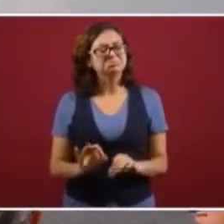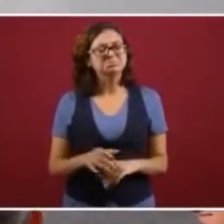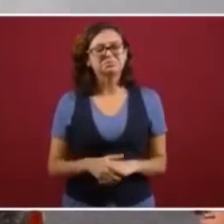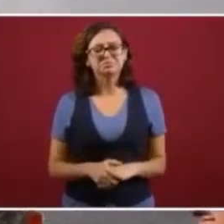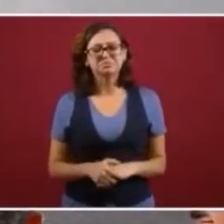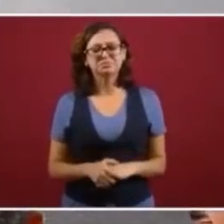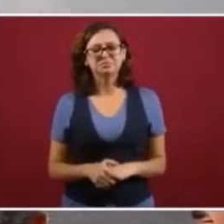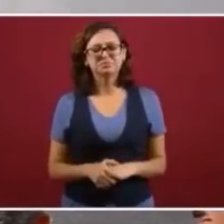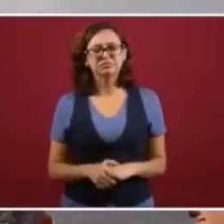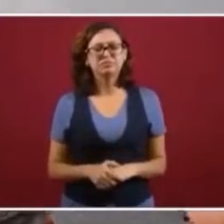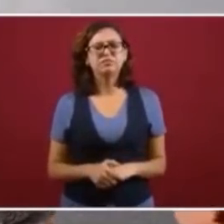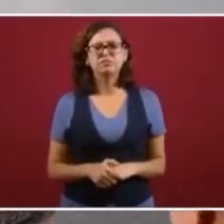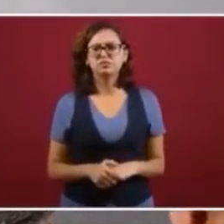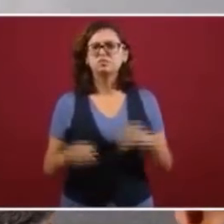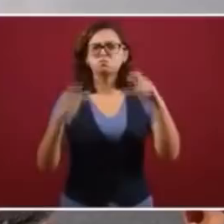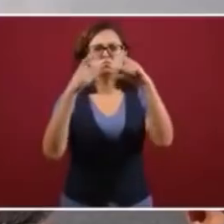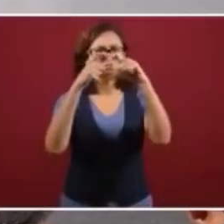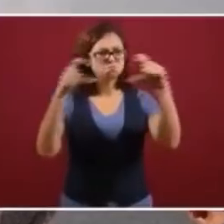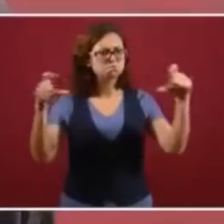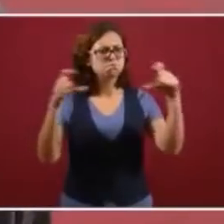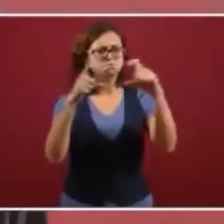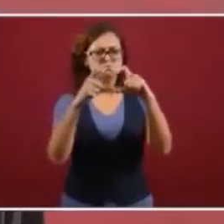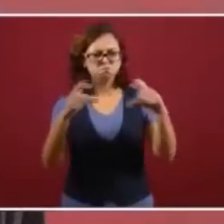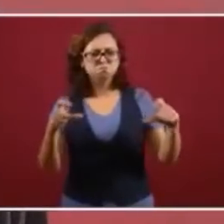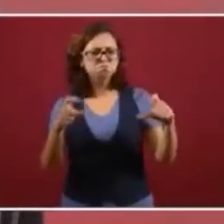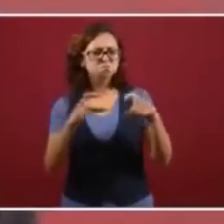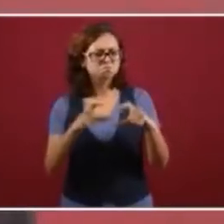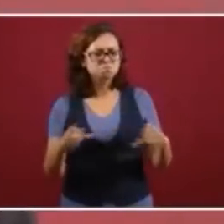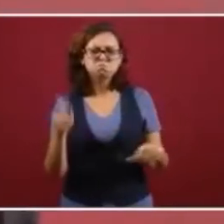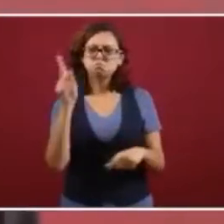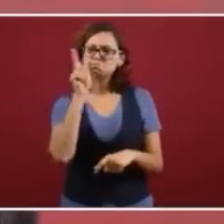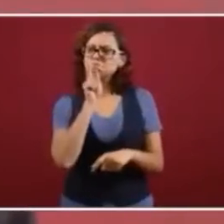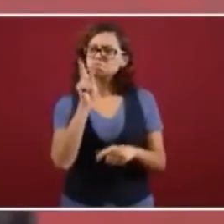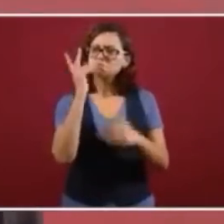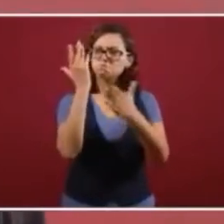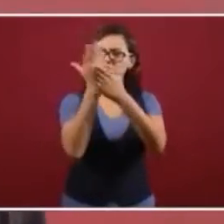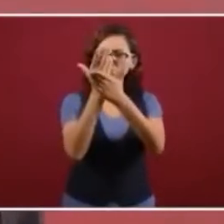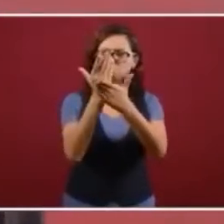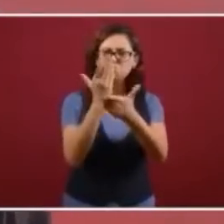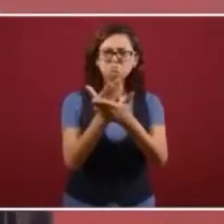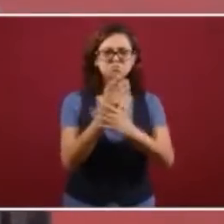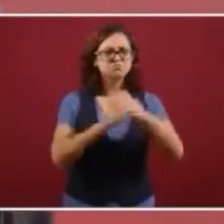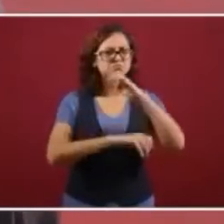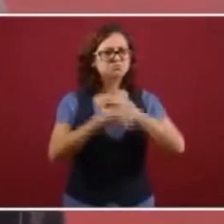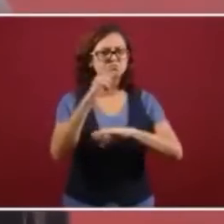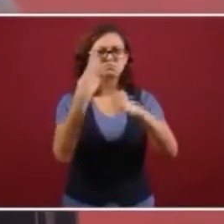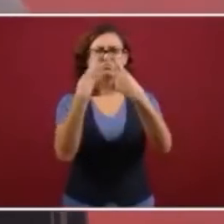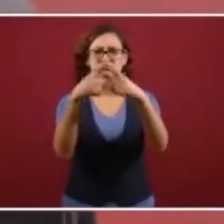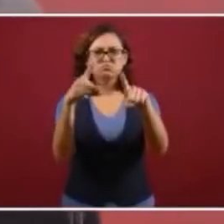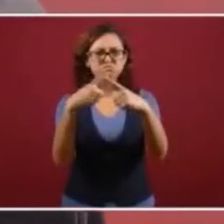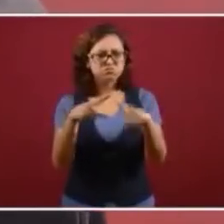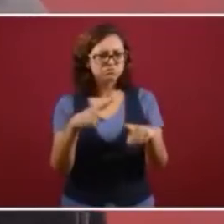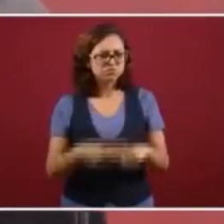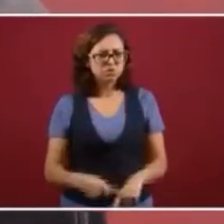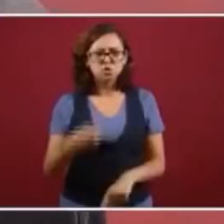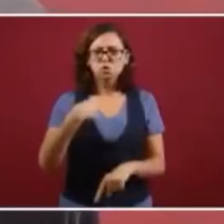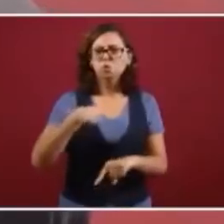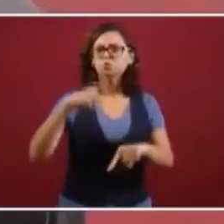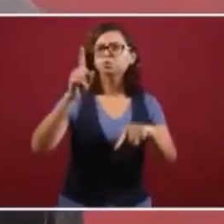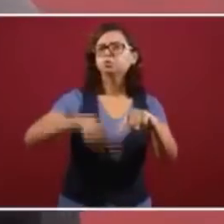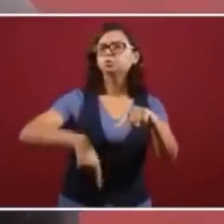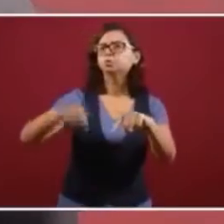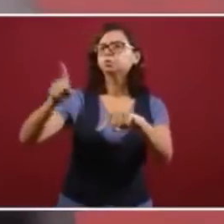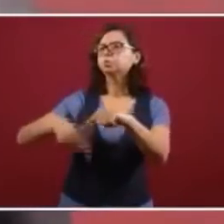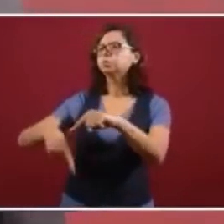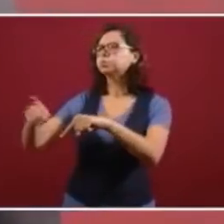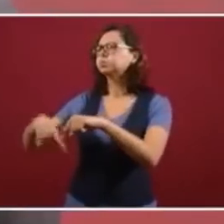con considerandos, pruebas, o sea, el nombre de todas las empresas que íbamos a expropiar. Ni